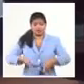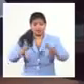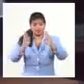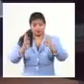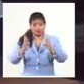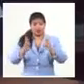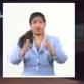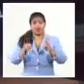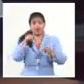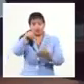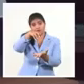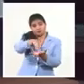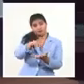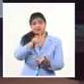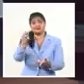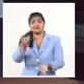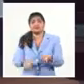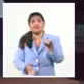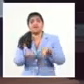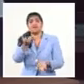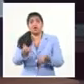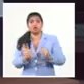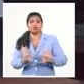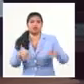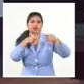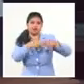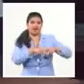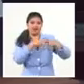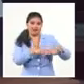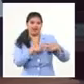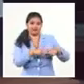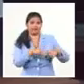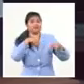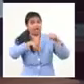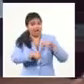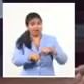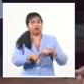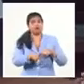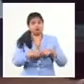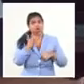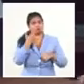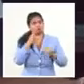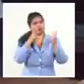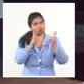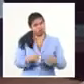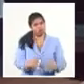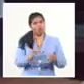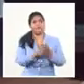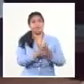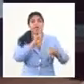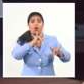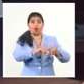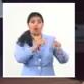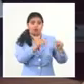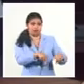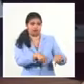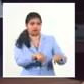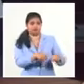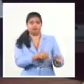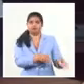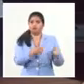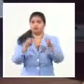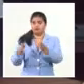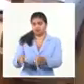Cienfuegos, que también está trabajando con inestabilidad. Ahora, cuando la estrategia se quebró y se fue por tierra, cuando tuvimos el accidente